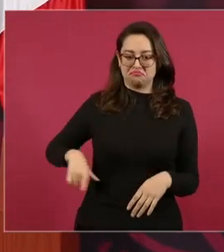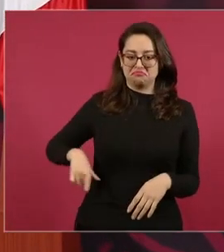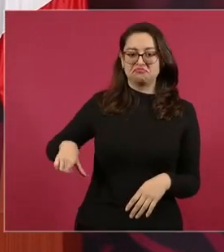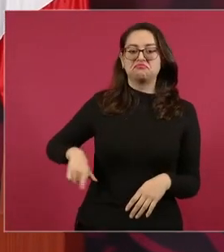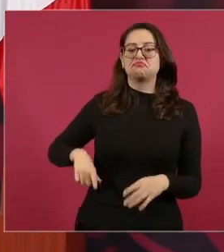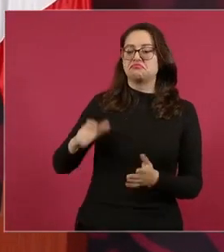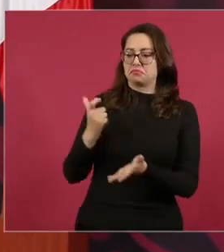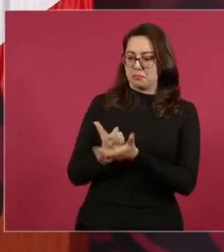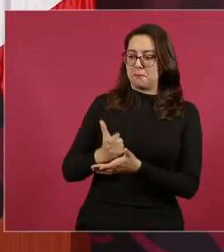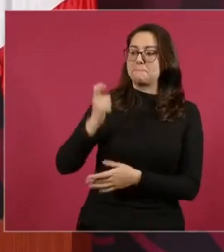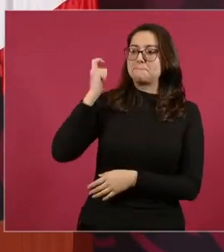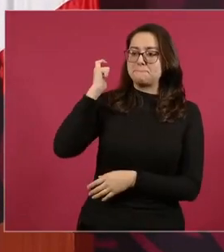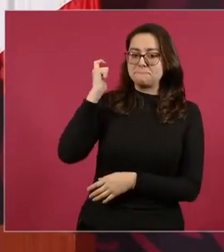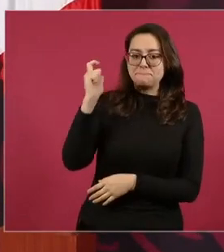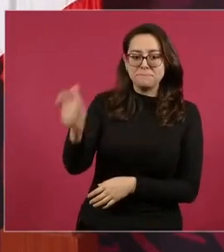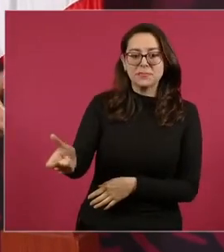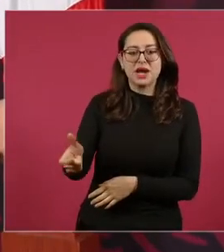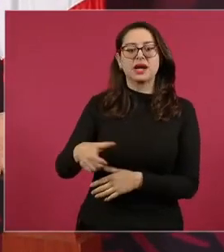además